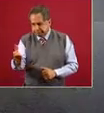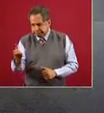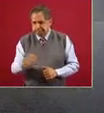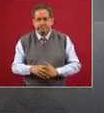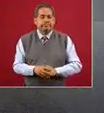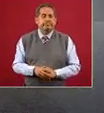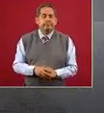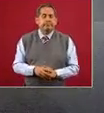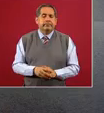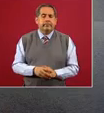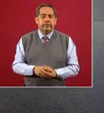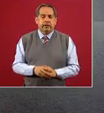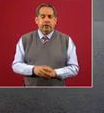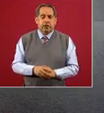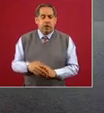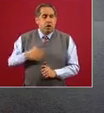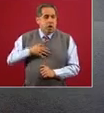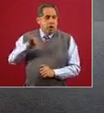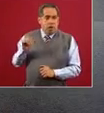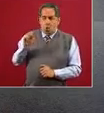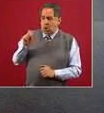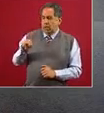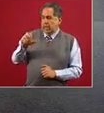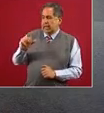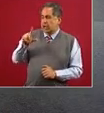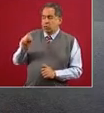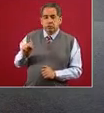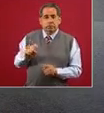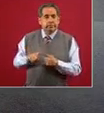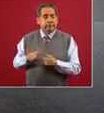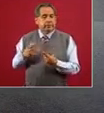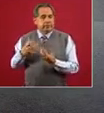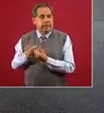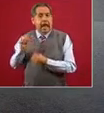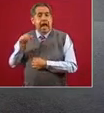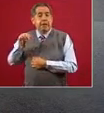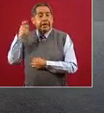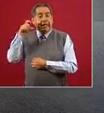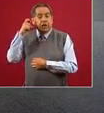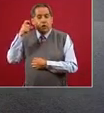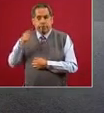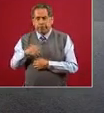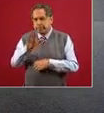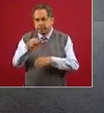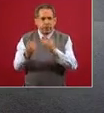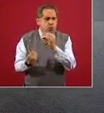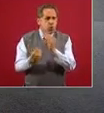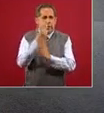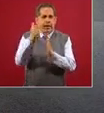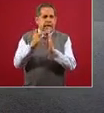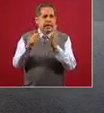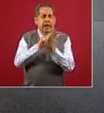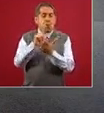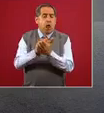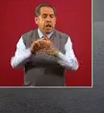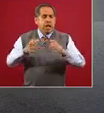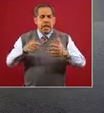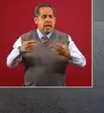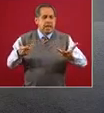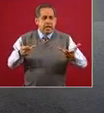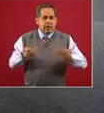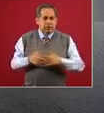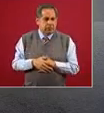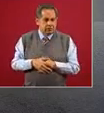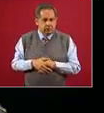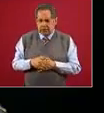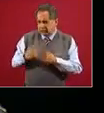Gracias. Juan Carlos Machorro, de AM de Querétaro. Rapidísimo, secretaria, con la nueva reforma laboral, ¿qué ha